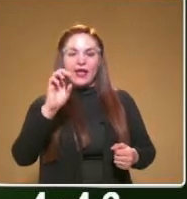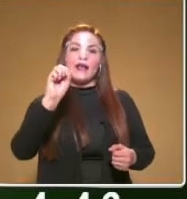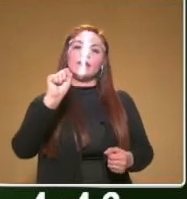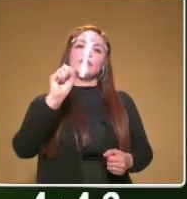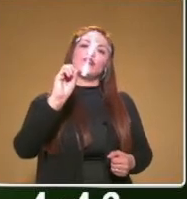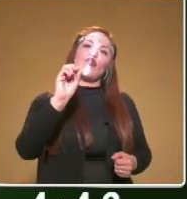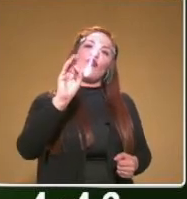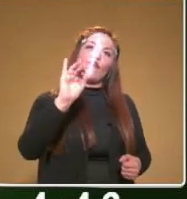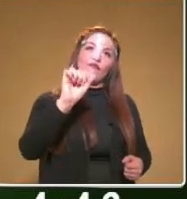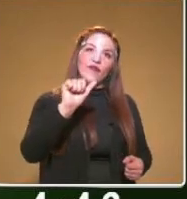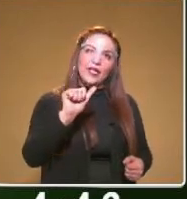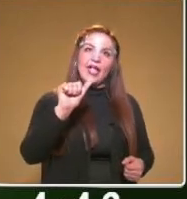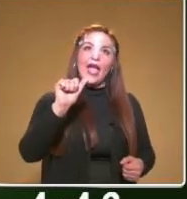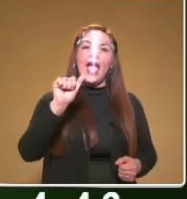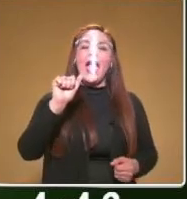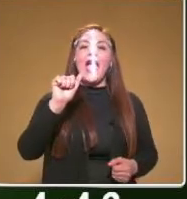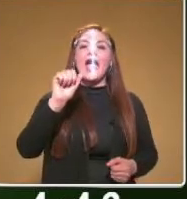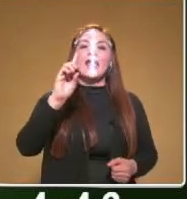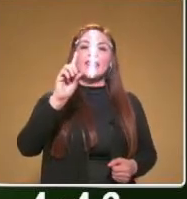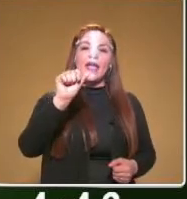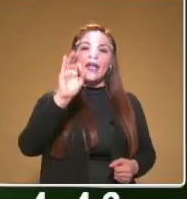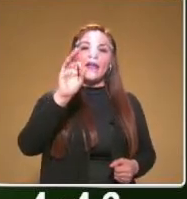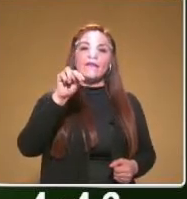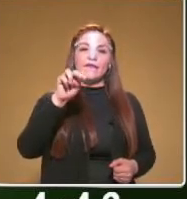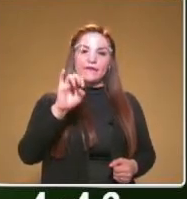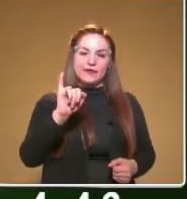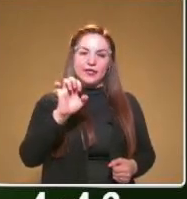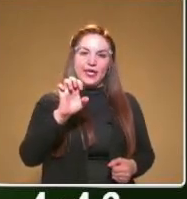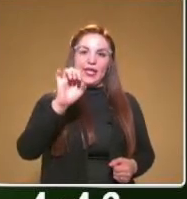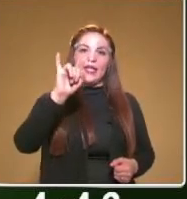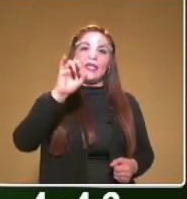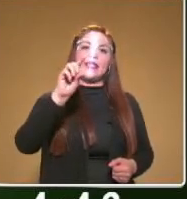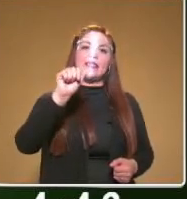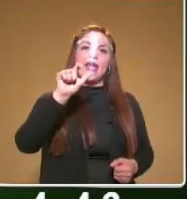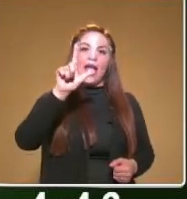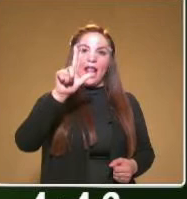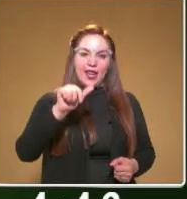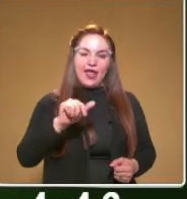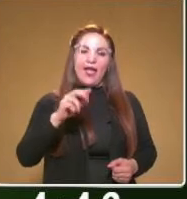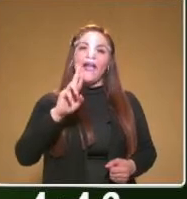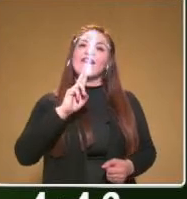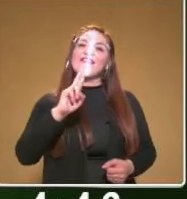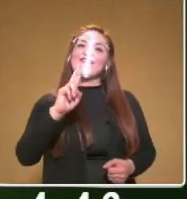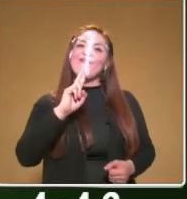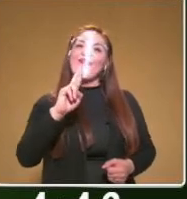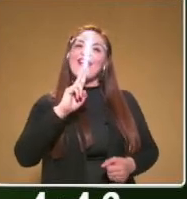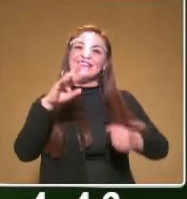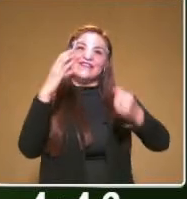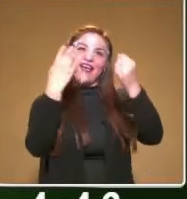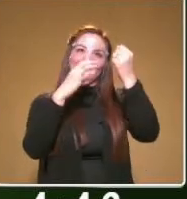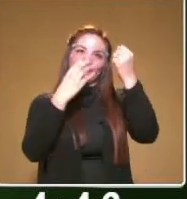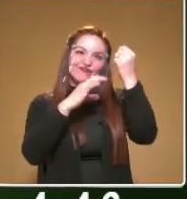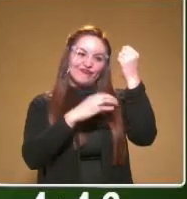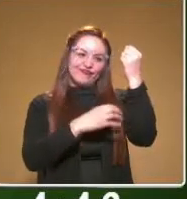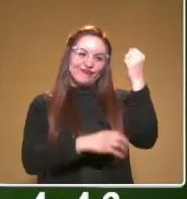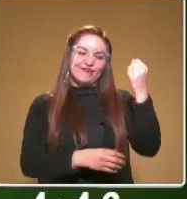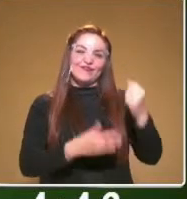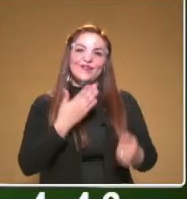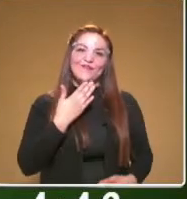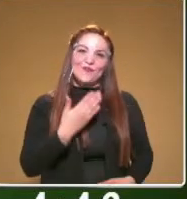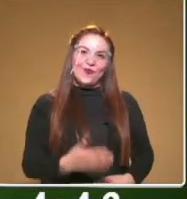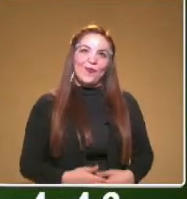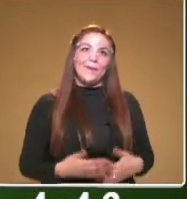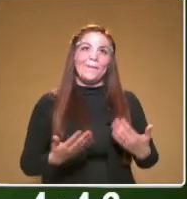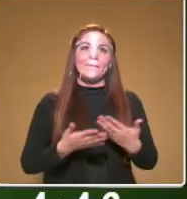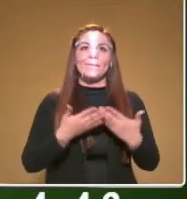Daphne, Idalia, David, y bueno, pues estamos aquí muy activos, nosotros seguimos al pendiente. Avanzamos a la clase de artes, que